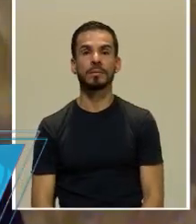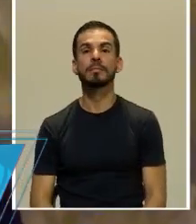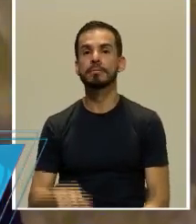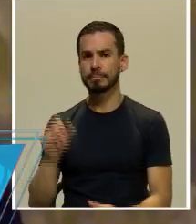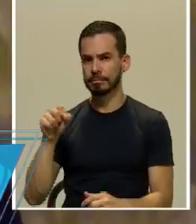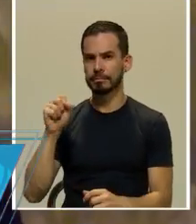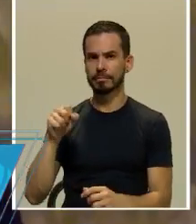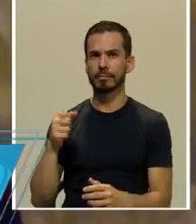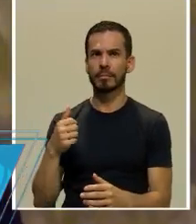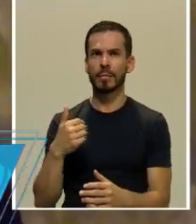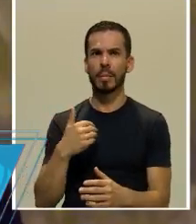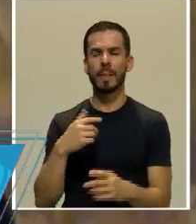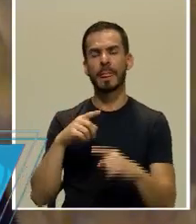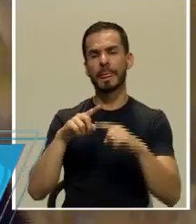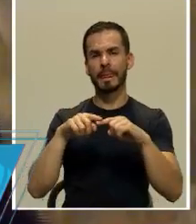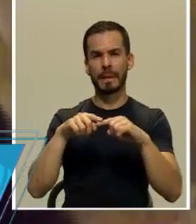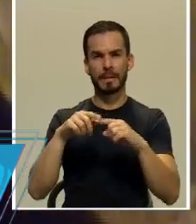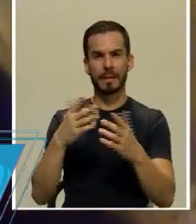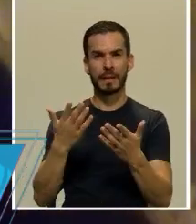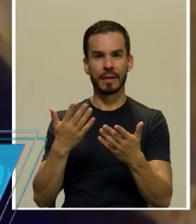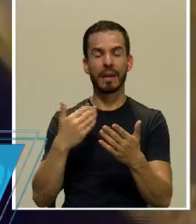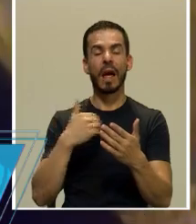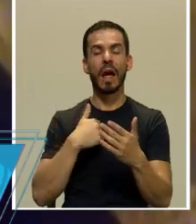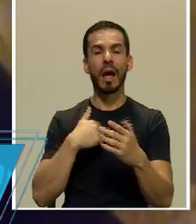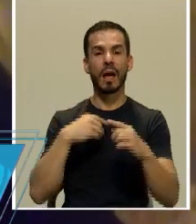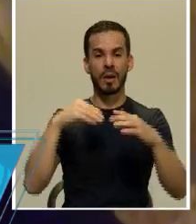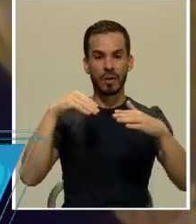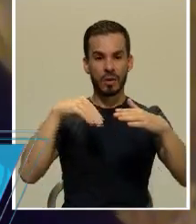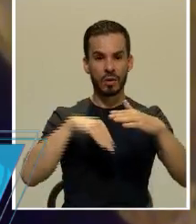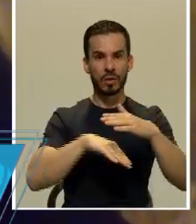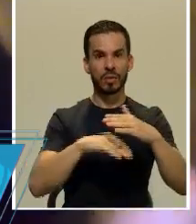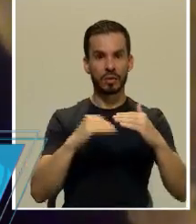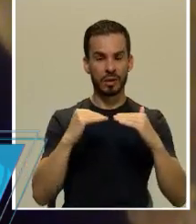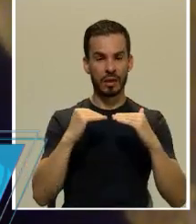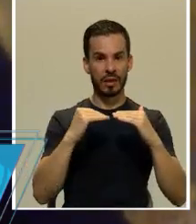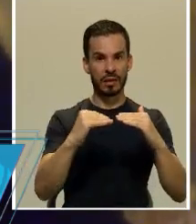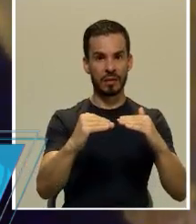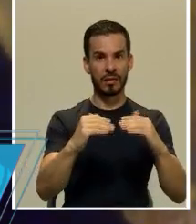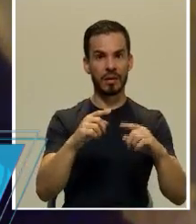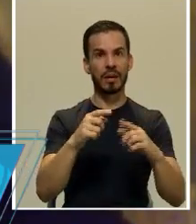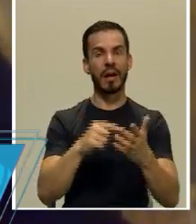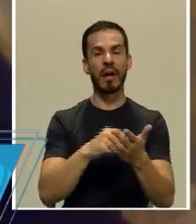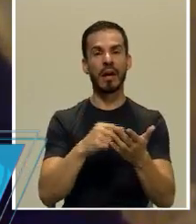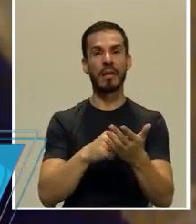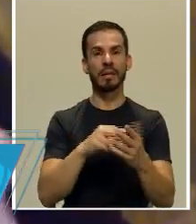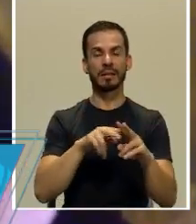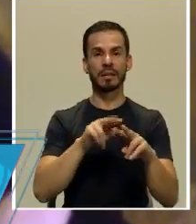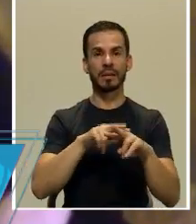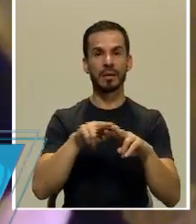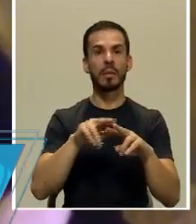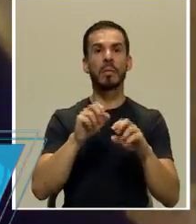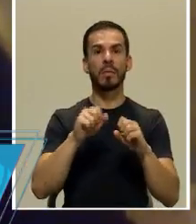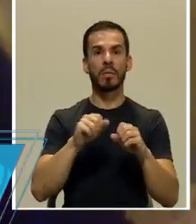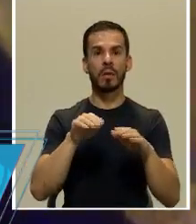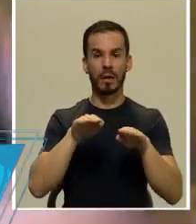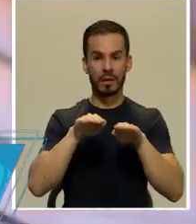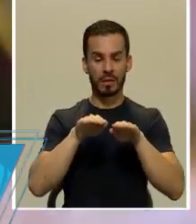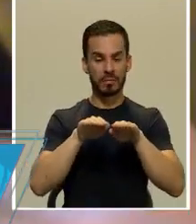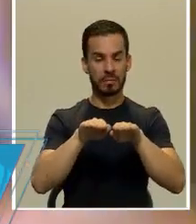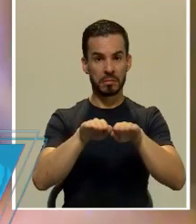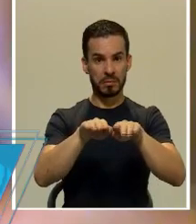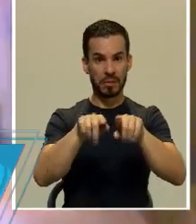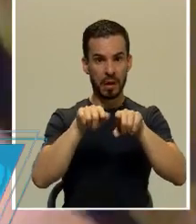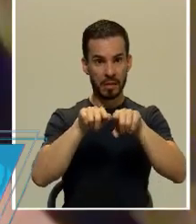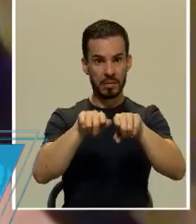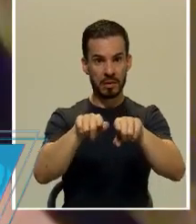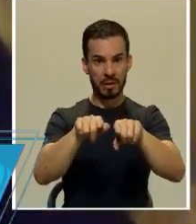a ver, va a depender, a ver, van a haber cruces a nivel que normalmente a veces el tren puede ir, por ejemplo, en paralelo al tráfico